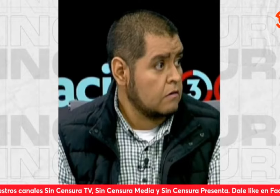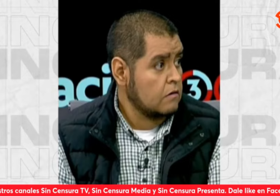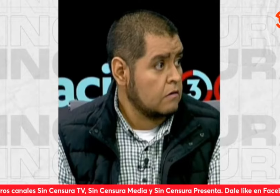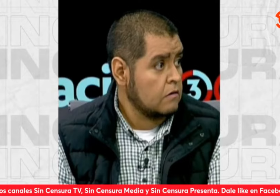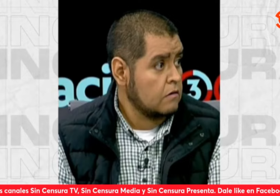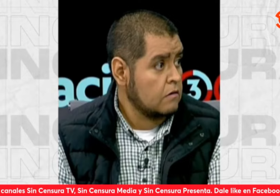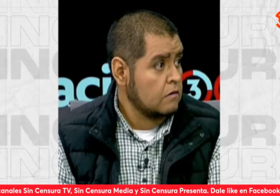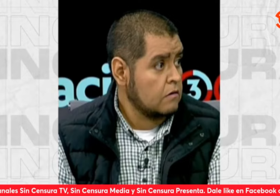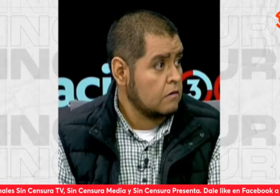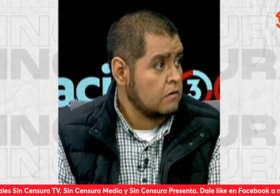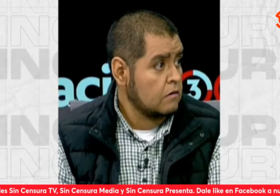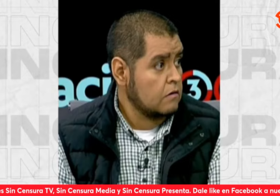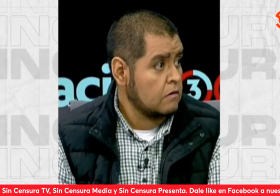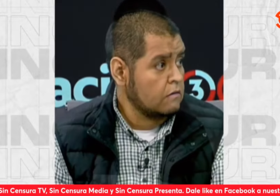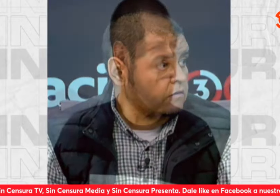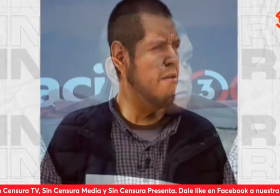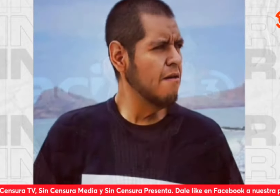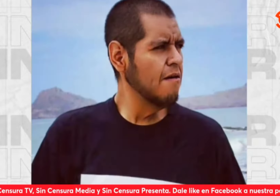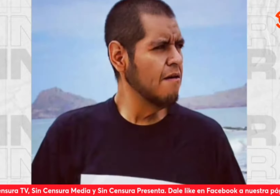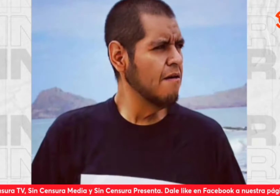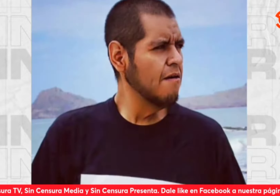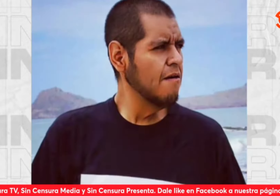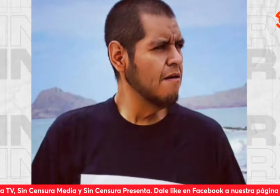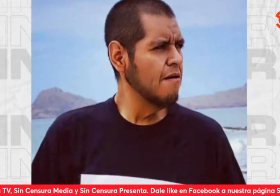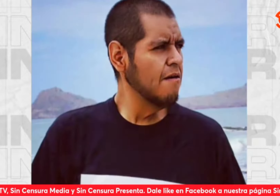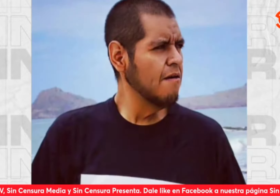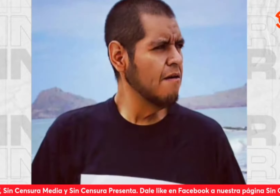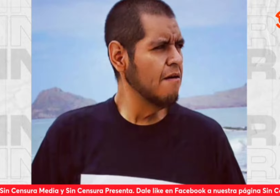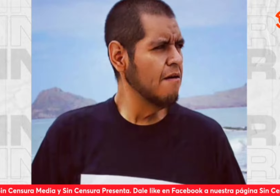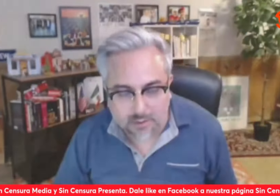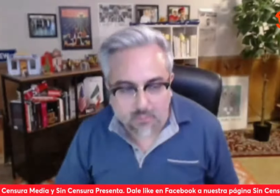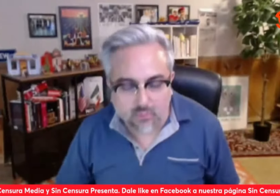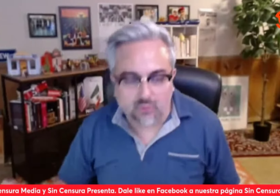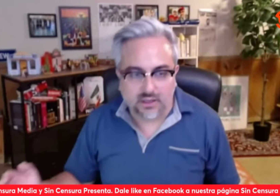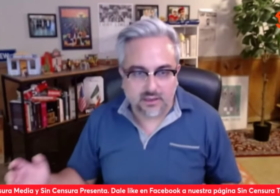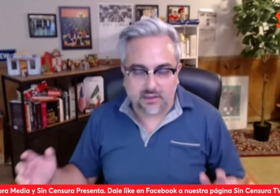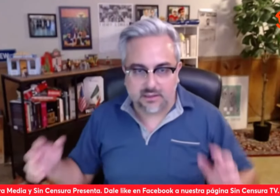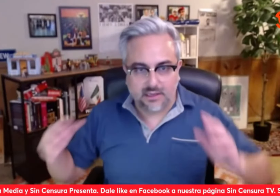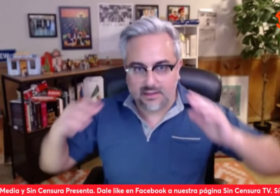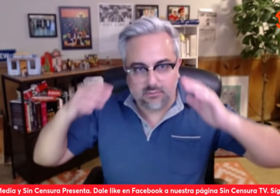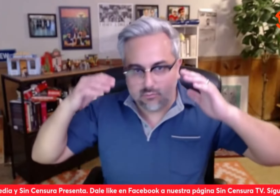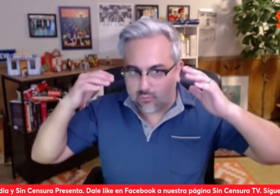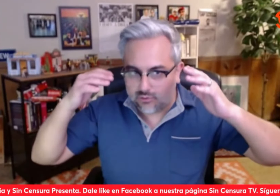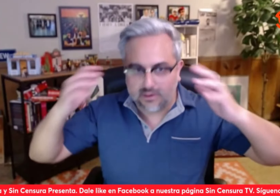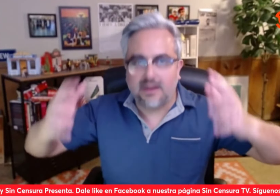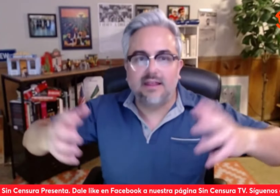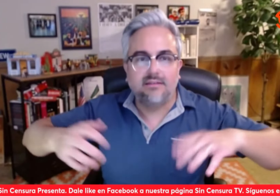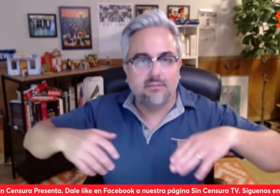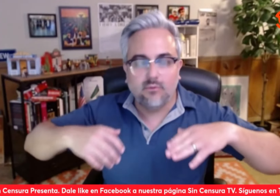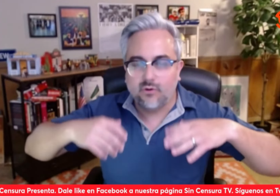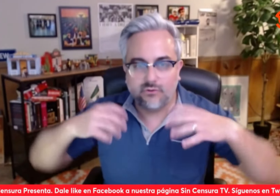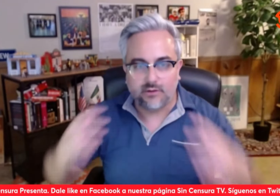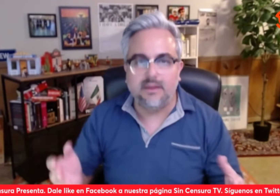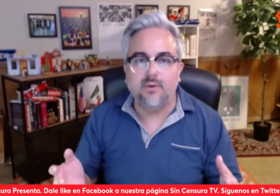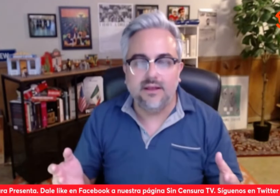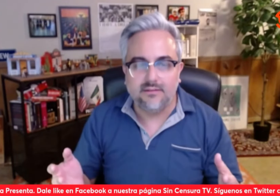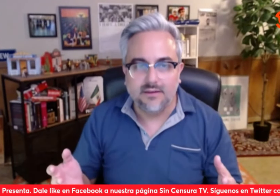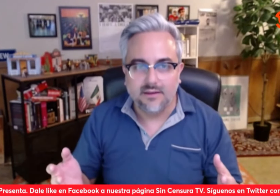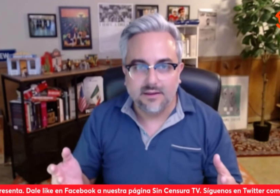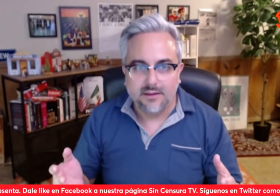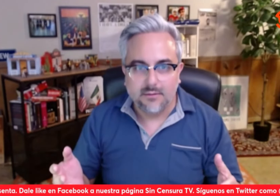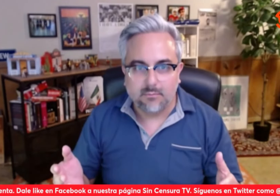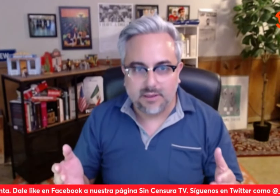necesita México. Puede que no nos guste lo que piensa el tumbaburros, ¿eh? Que tenga ideas muy cerradas y muy